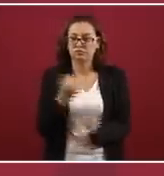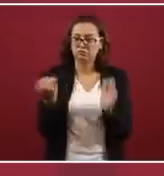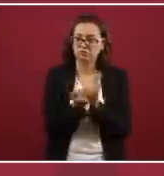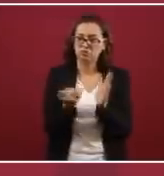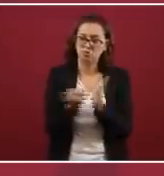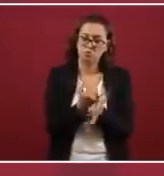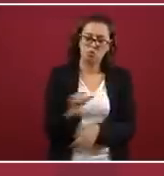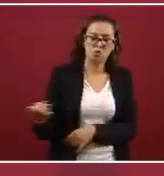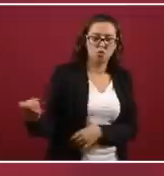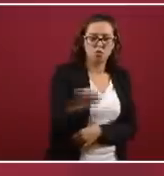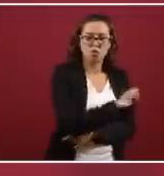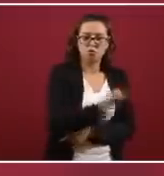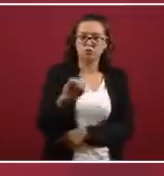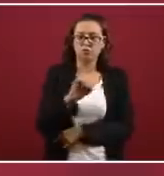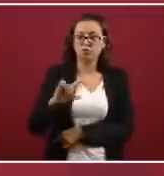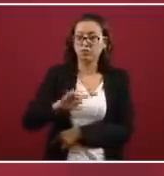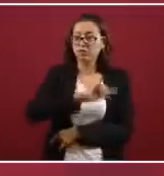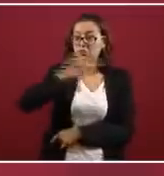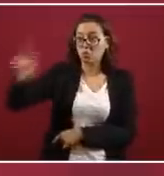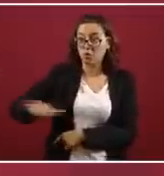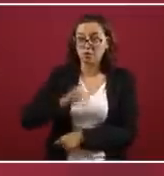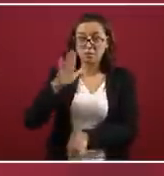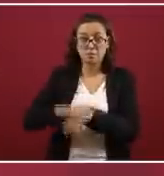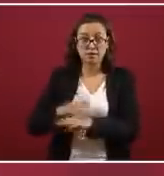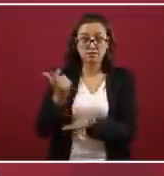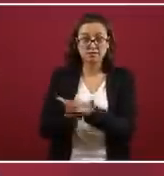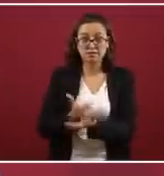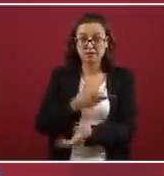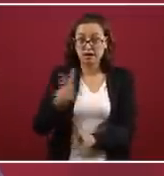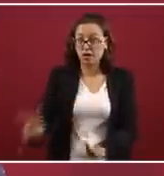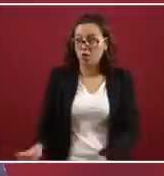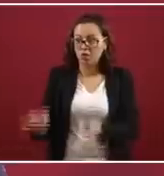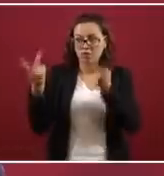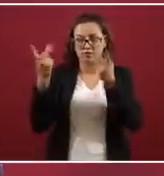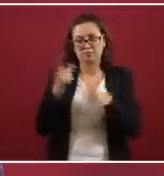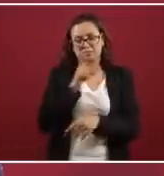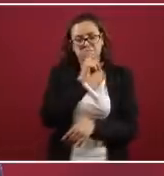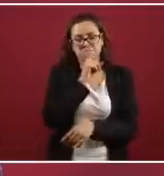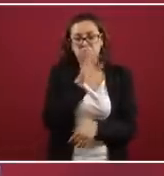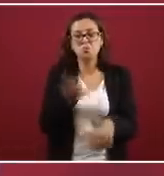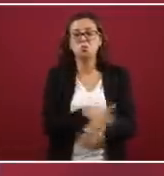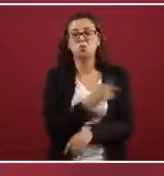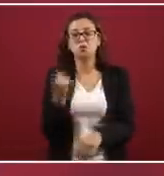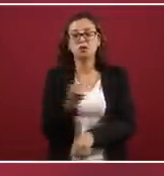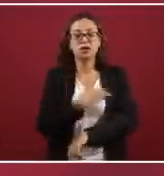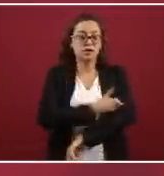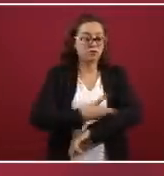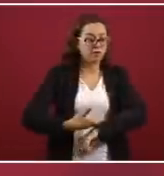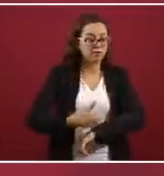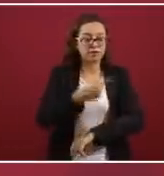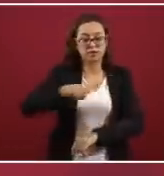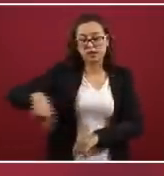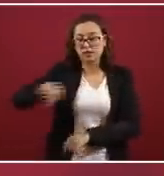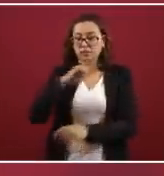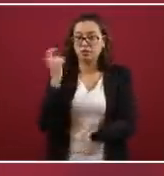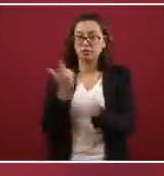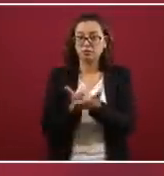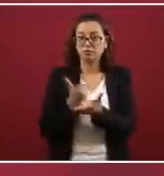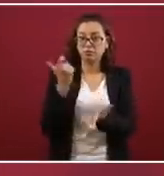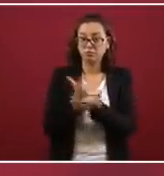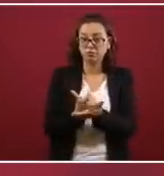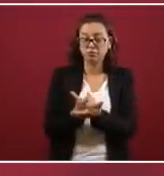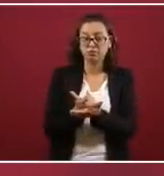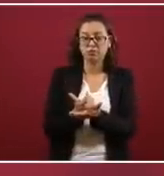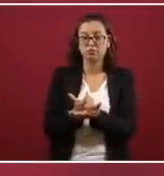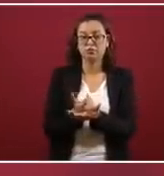efecto en el precio final al consumidor, porque en relación a lo que paga esas familias por el cilindro,